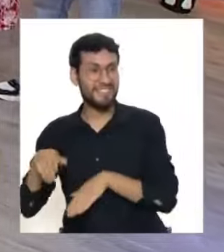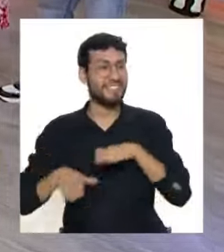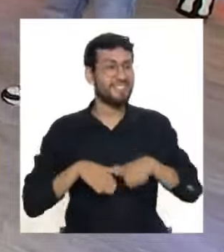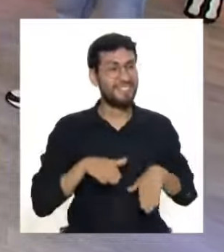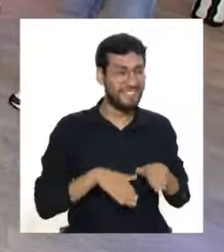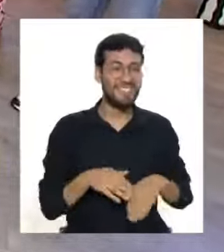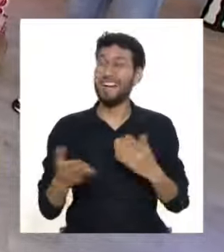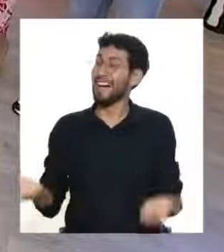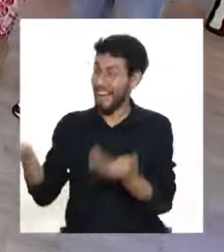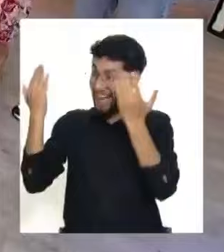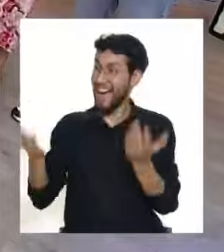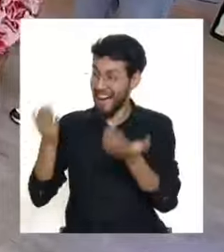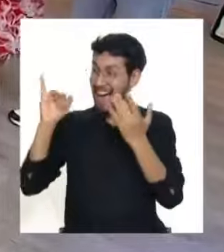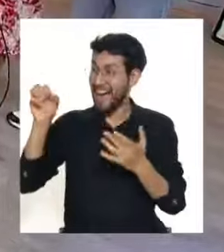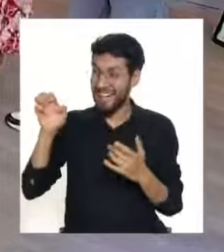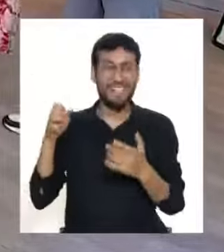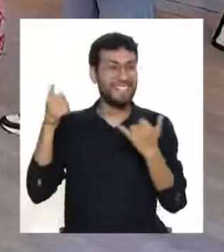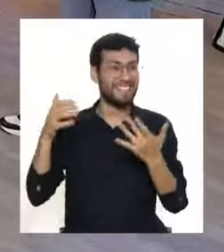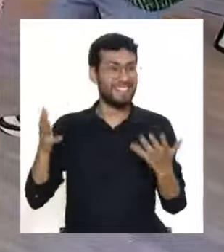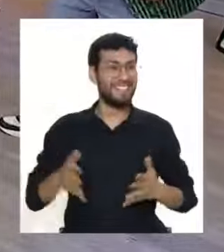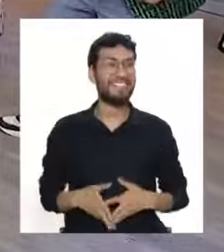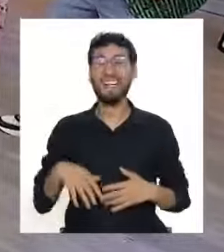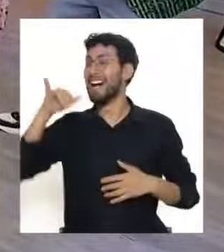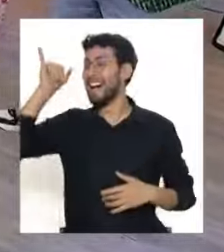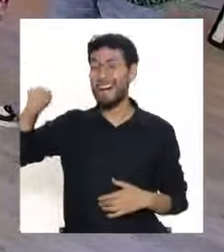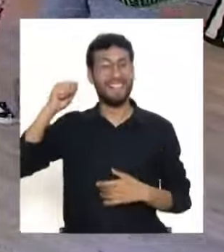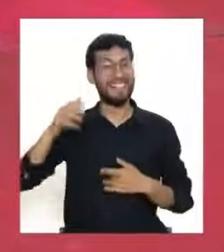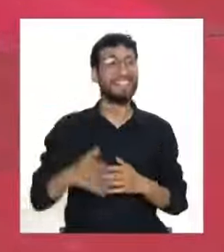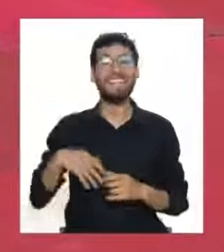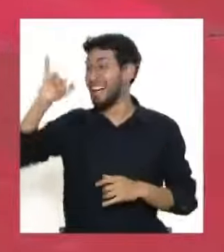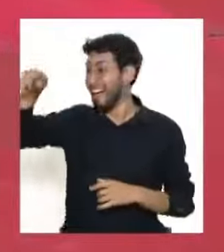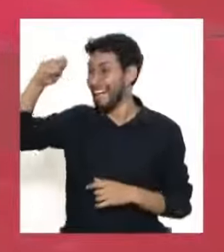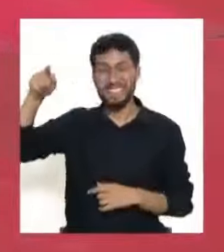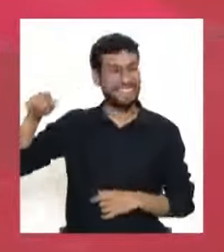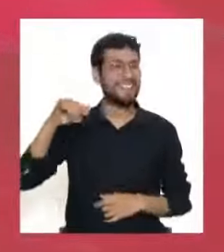voluntad. Vamos, vamos. Eso. Eso. Eso. Ahora